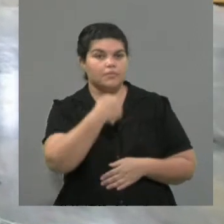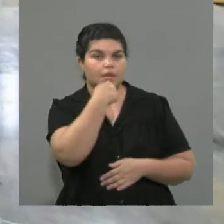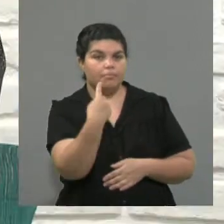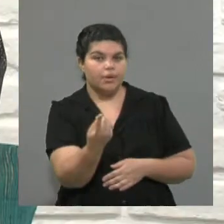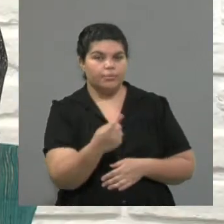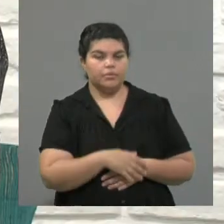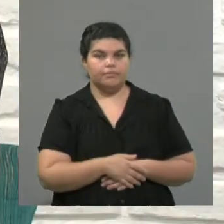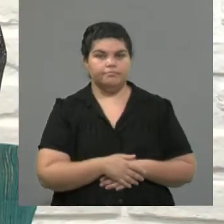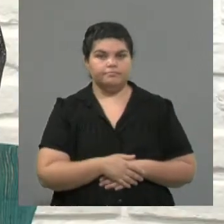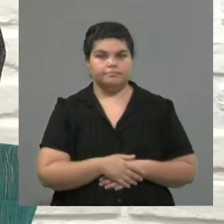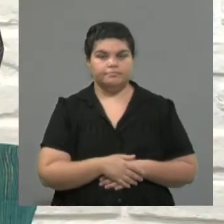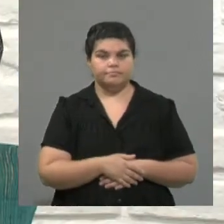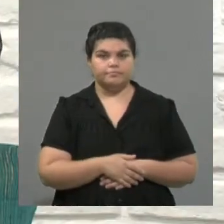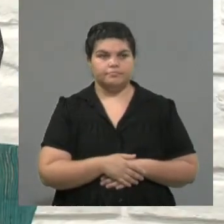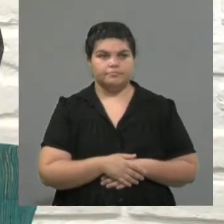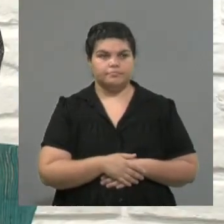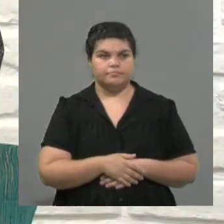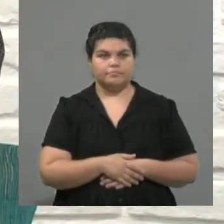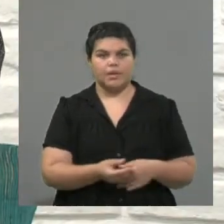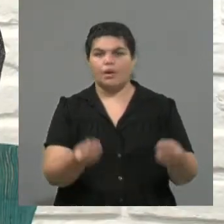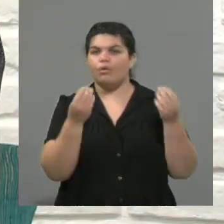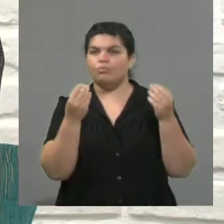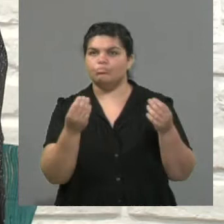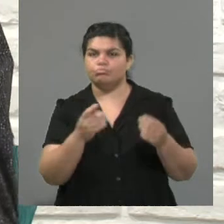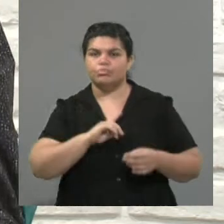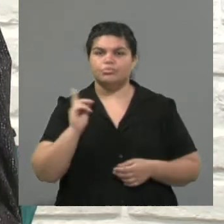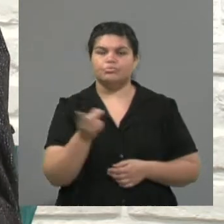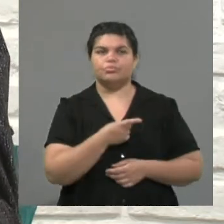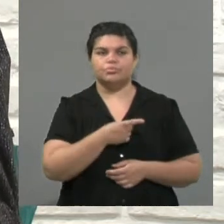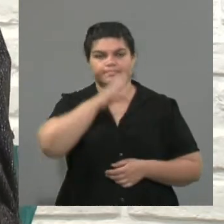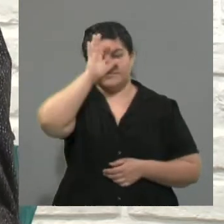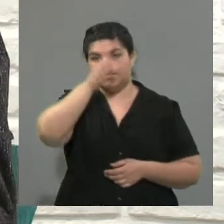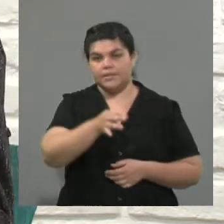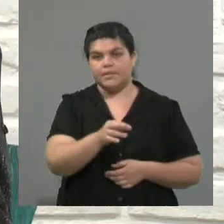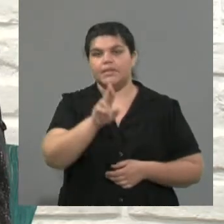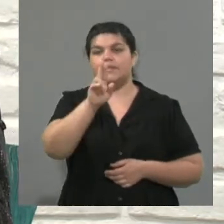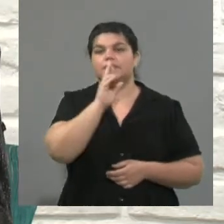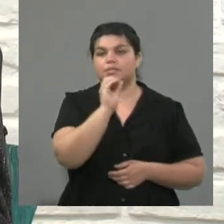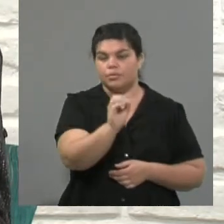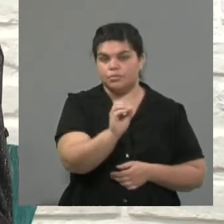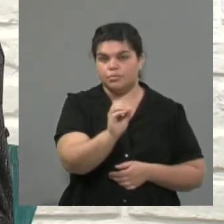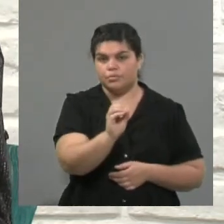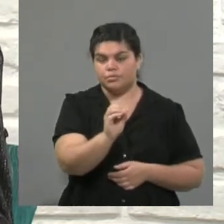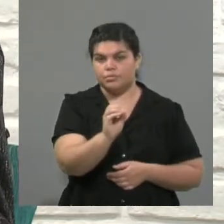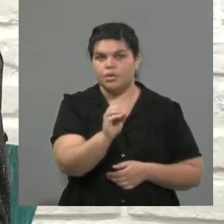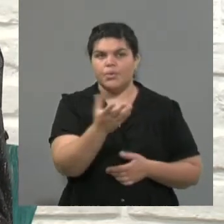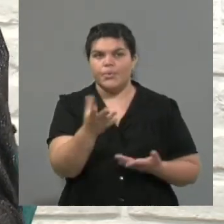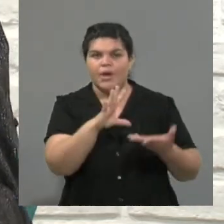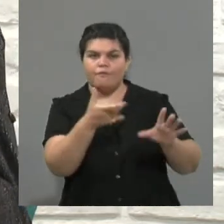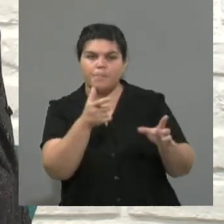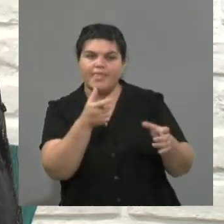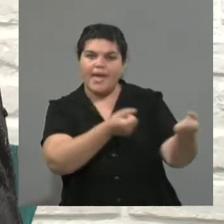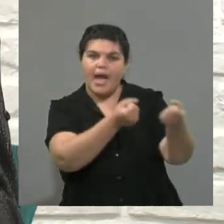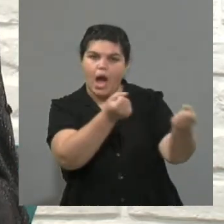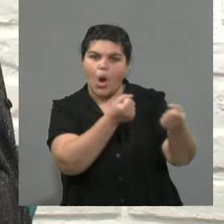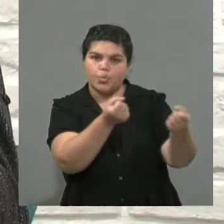consultarle, ¿qué sabemos de RTO o de algunas especificaciones técnicas en cuanto a la seguridad vial en